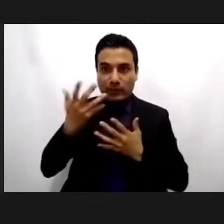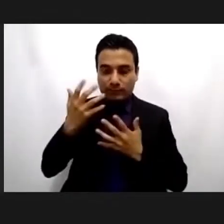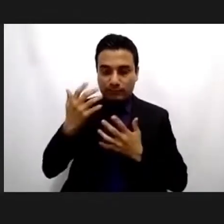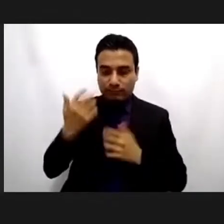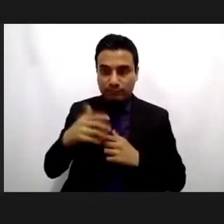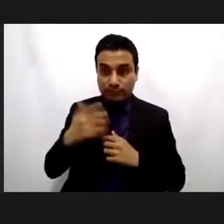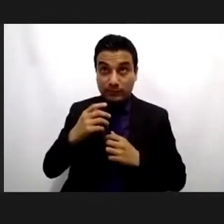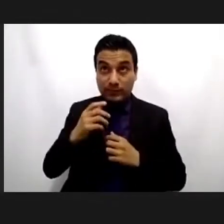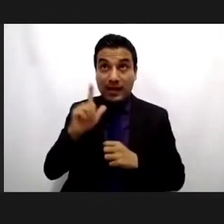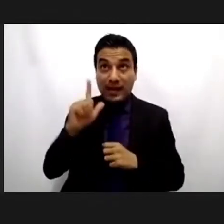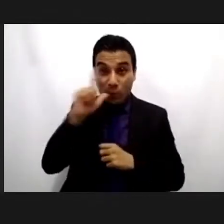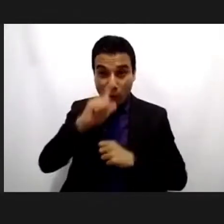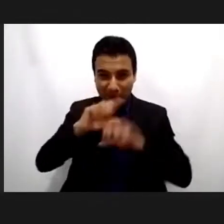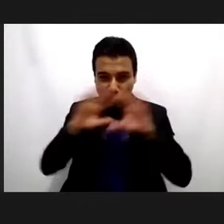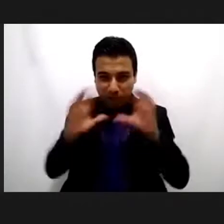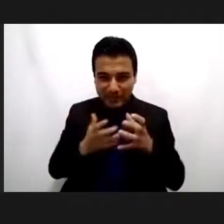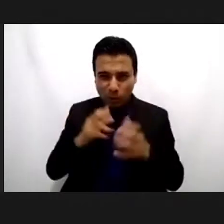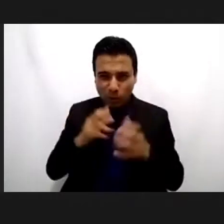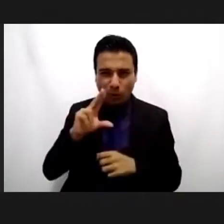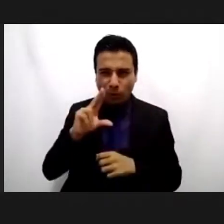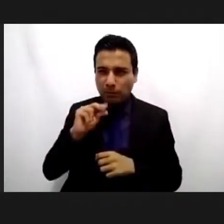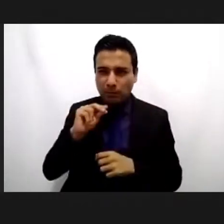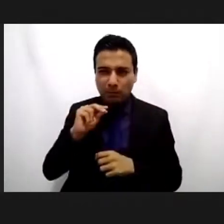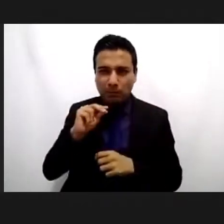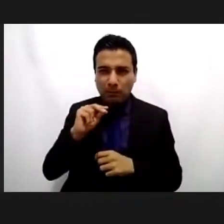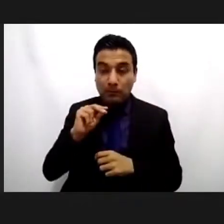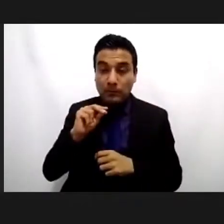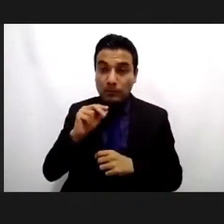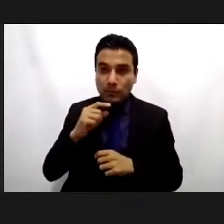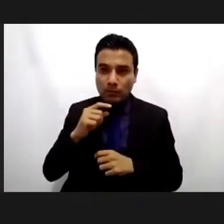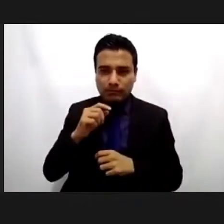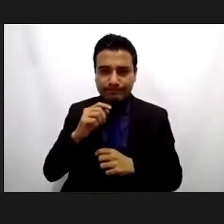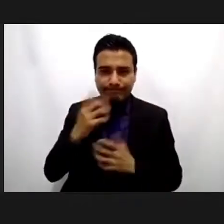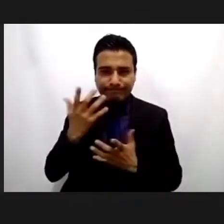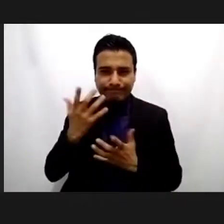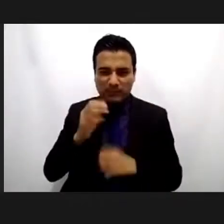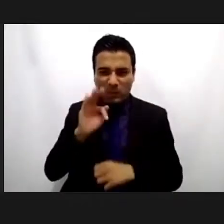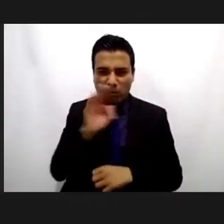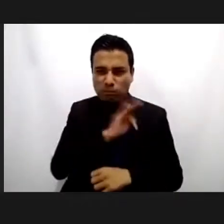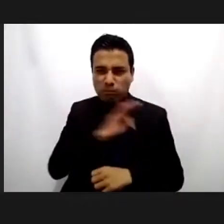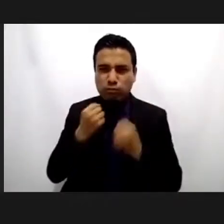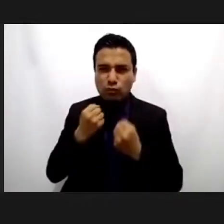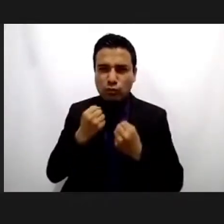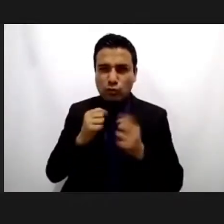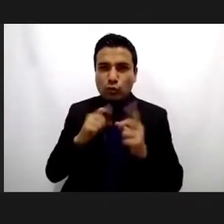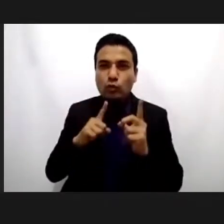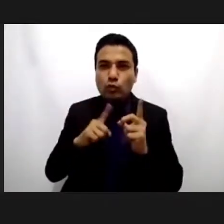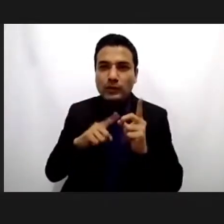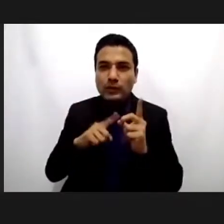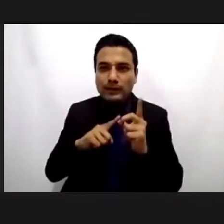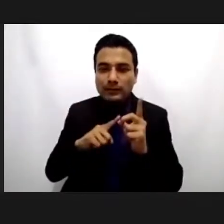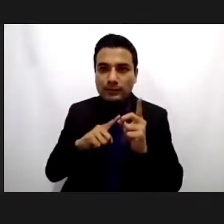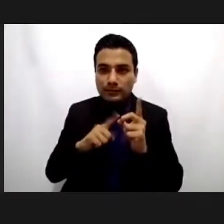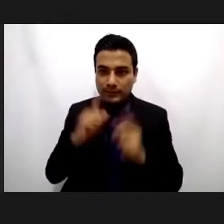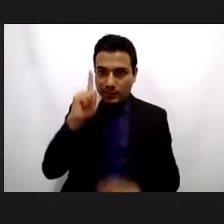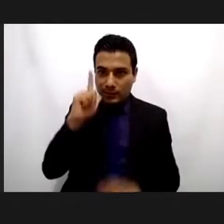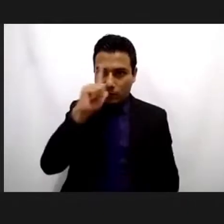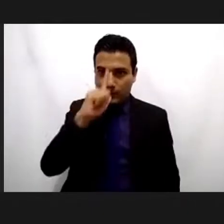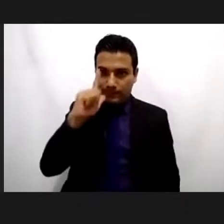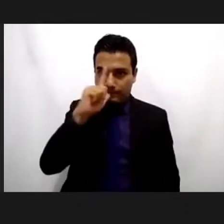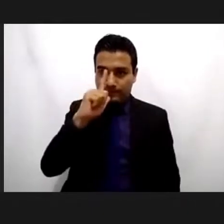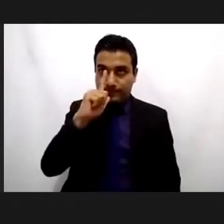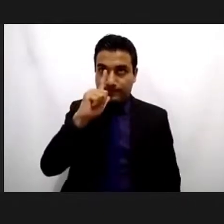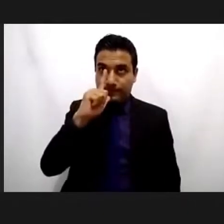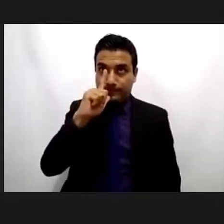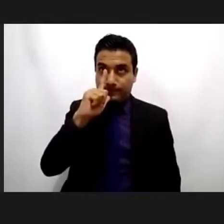realidad lo poderoso está, a mi entender, lo poderoso está, como dramaturgo, está en el lenguaje.